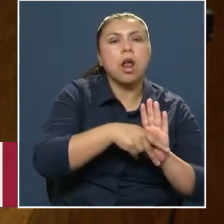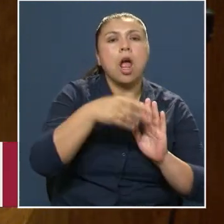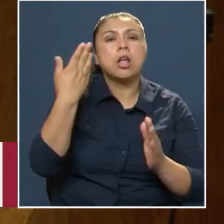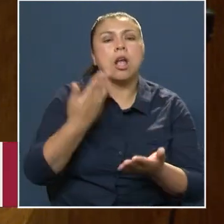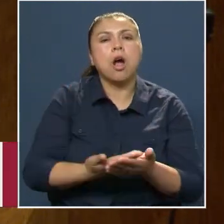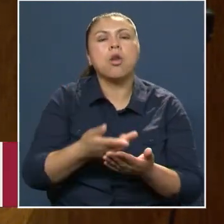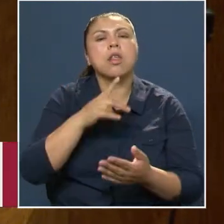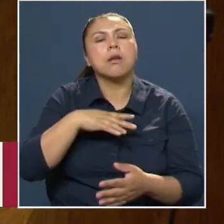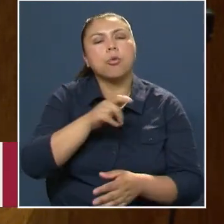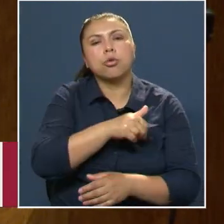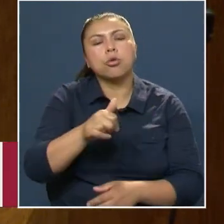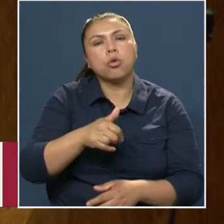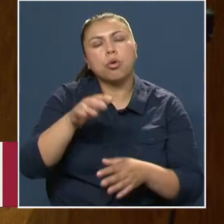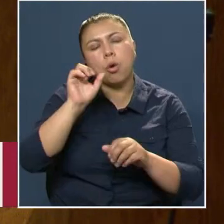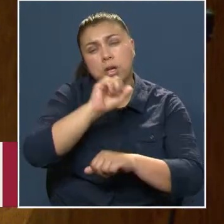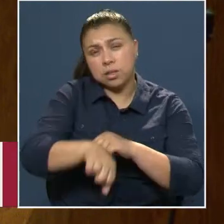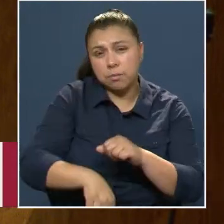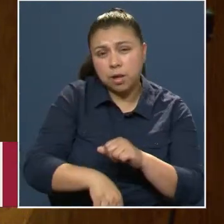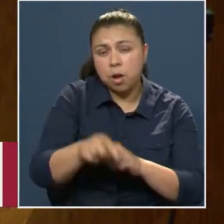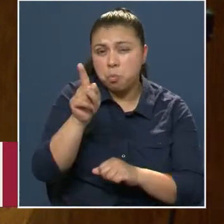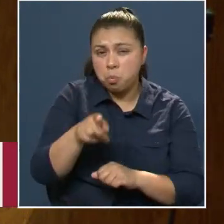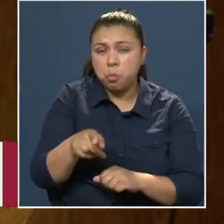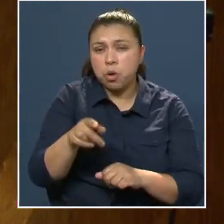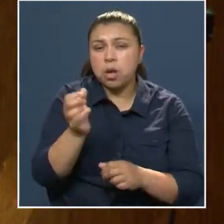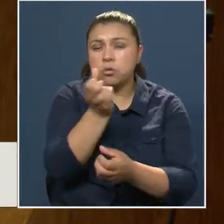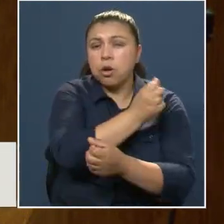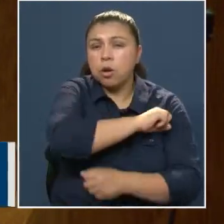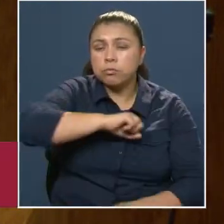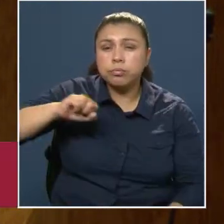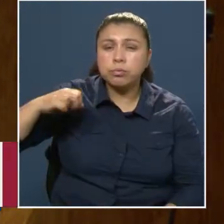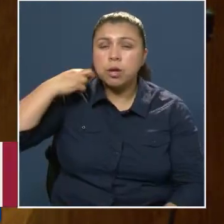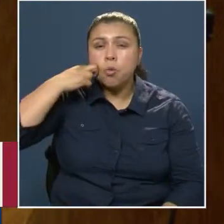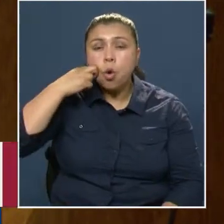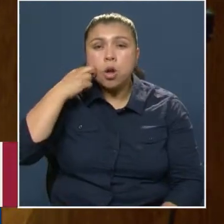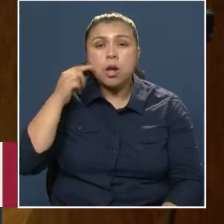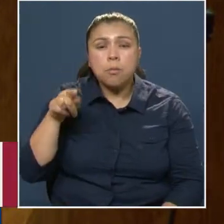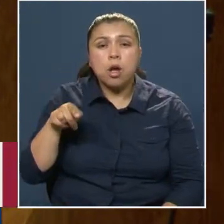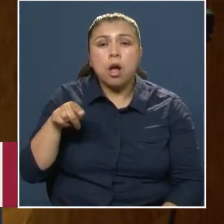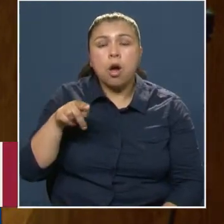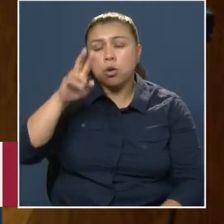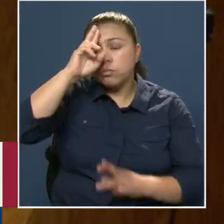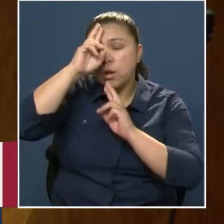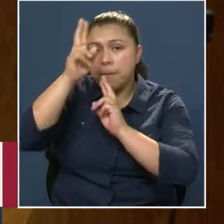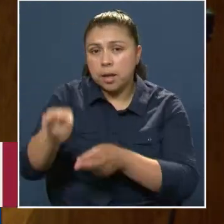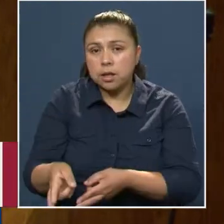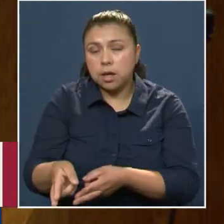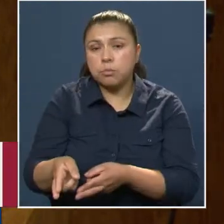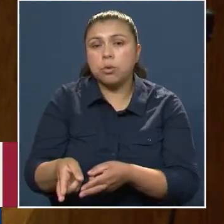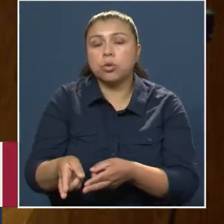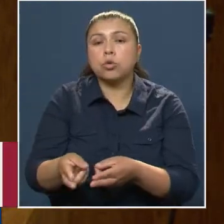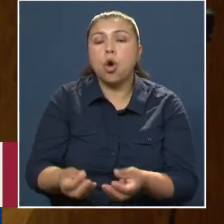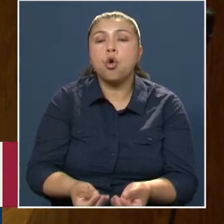actuar. Por esa rebeldía y por ese humanismo, hoy homenajeamos